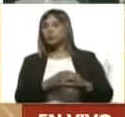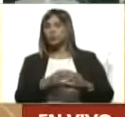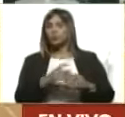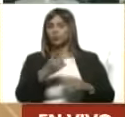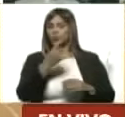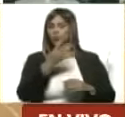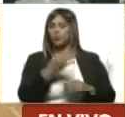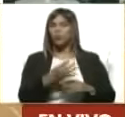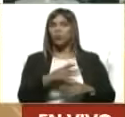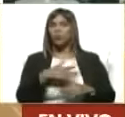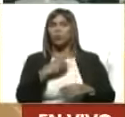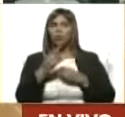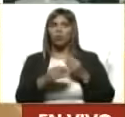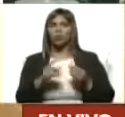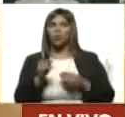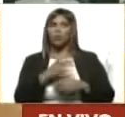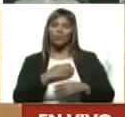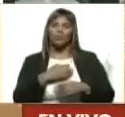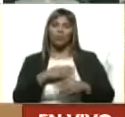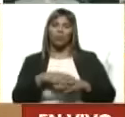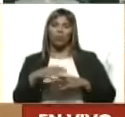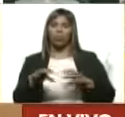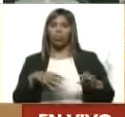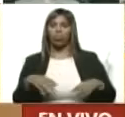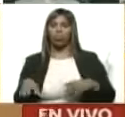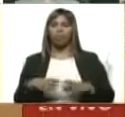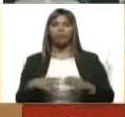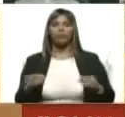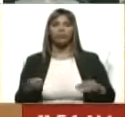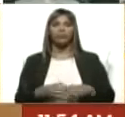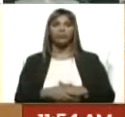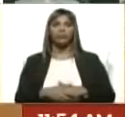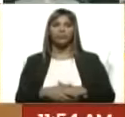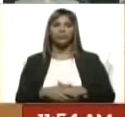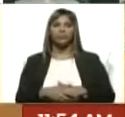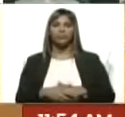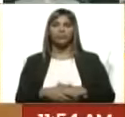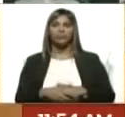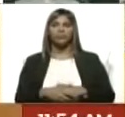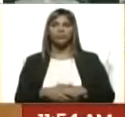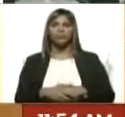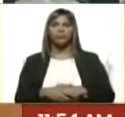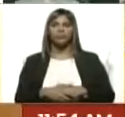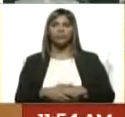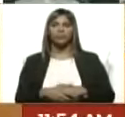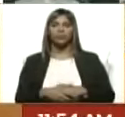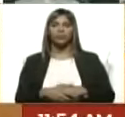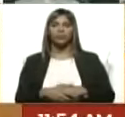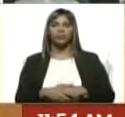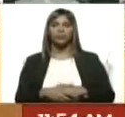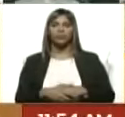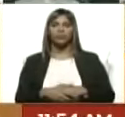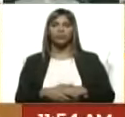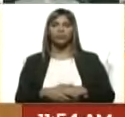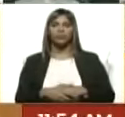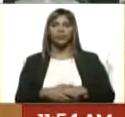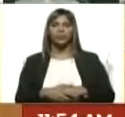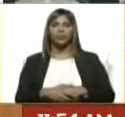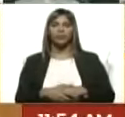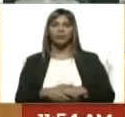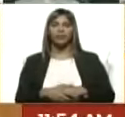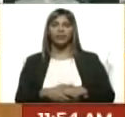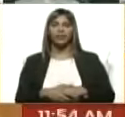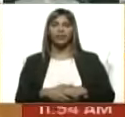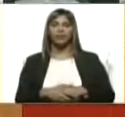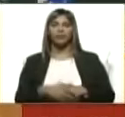ellos, ¿puede hacerlo? No puede, porque están divididos todos los partidos. No lo pueden hacer, eso lo podemos hacer solo nosotros.